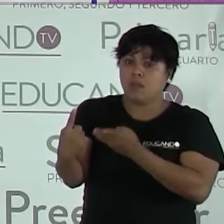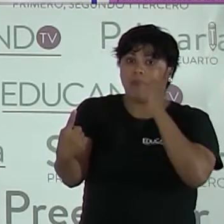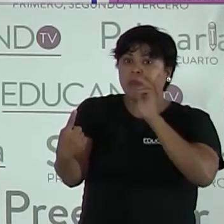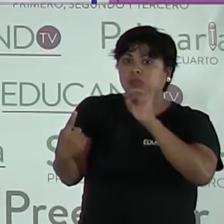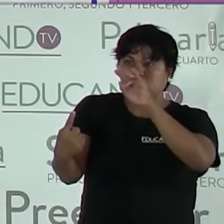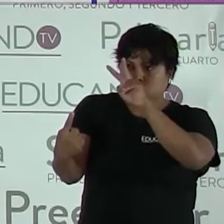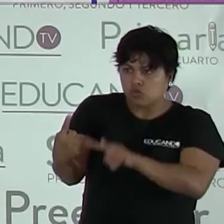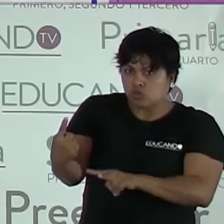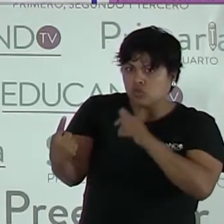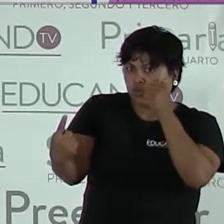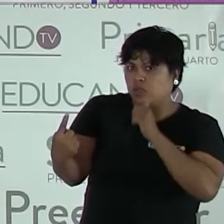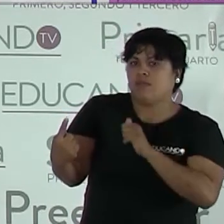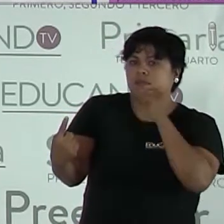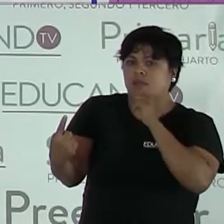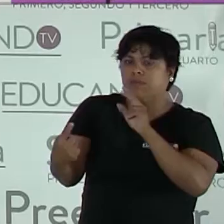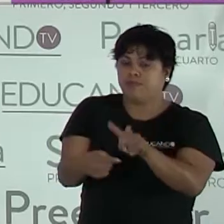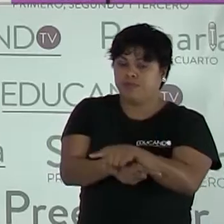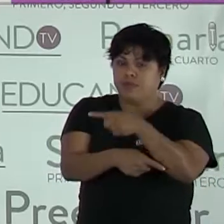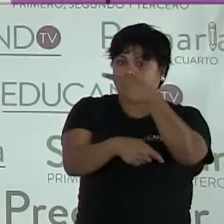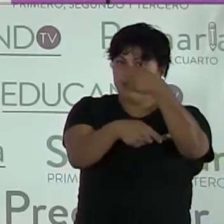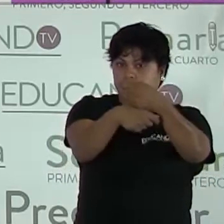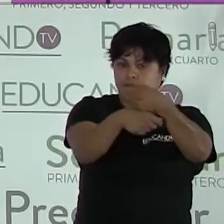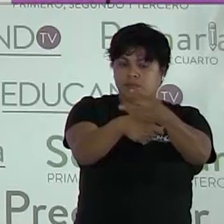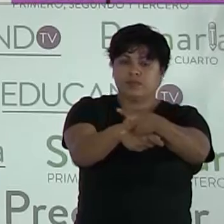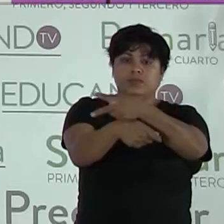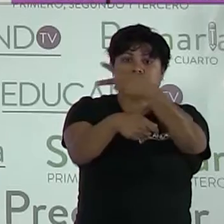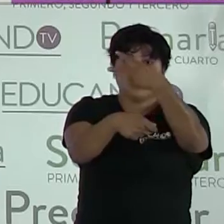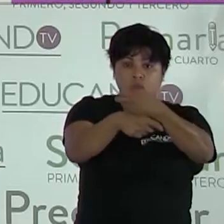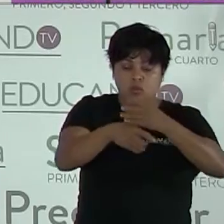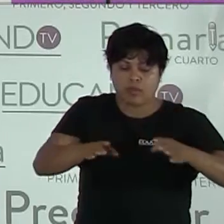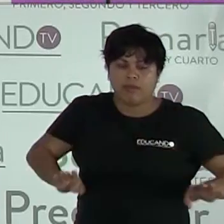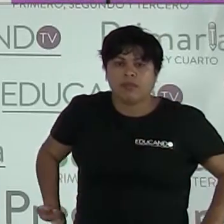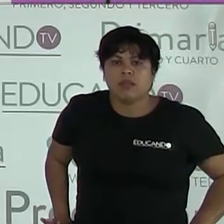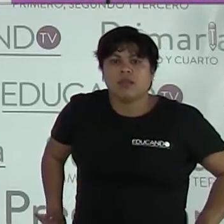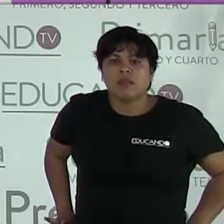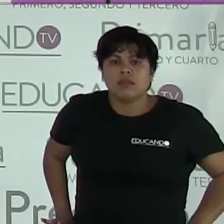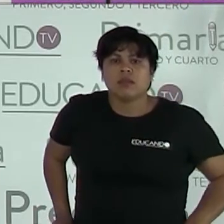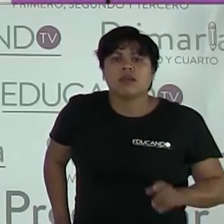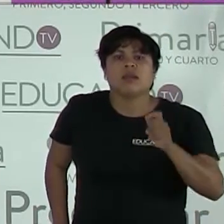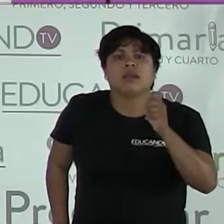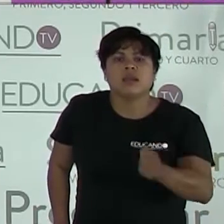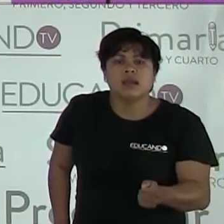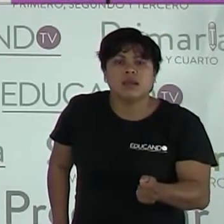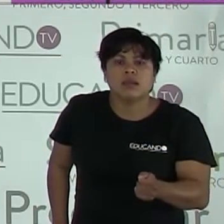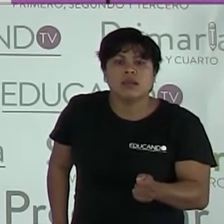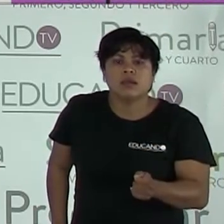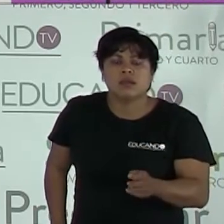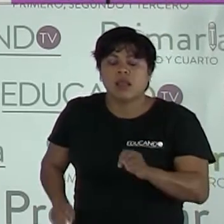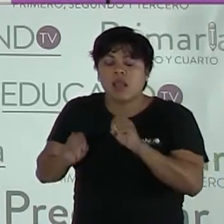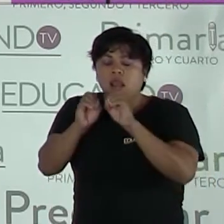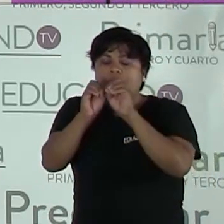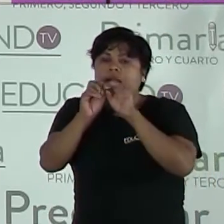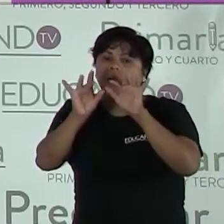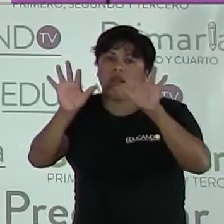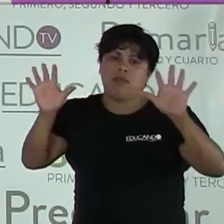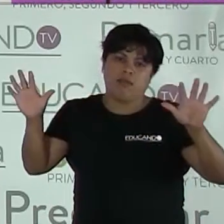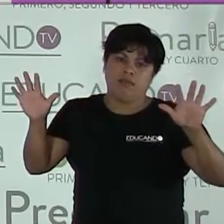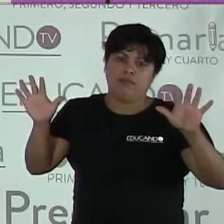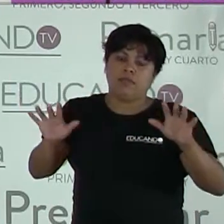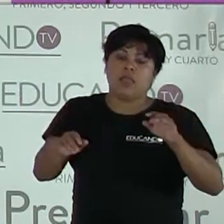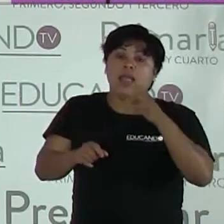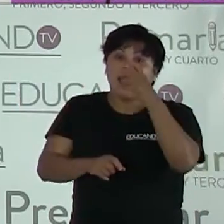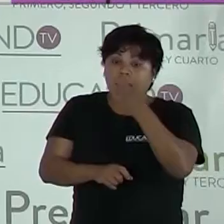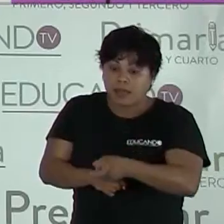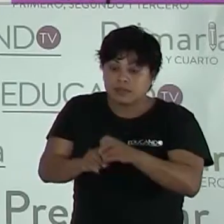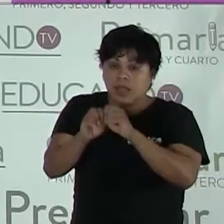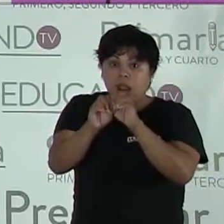concreta. La número 2, la característica número 2 es la claridad.